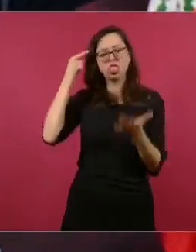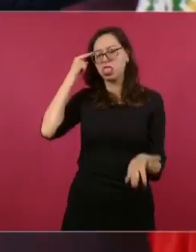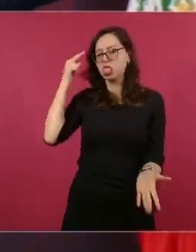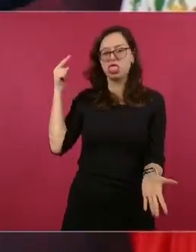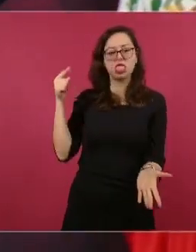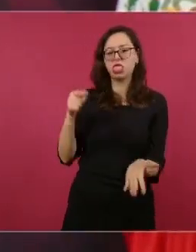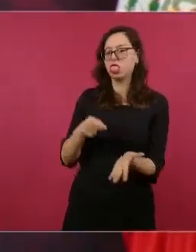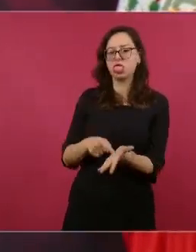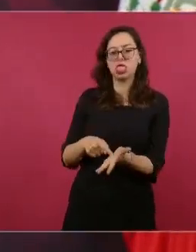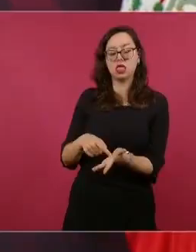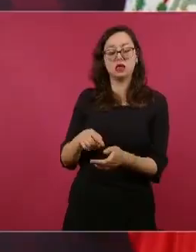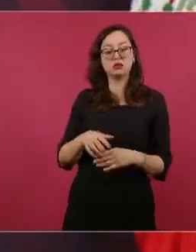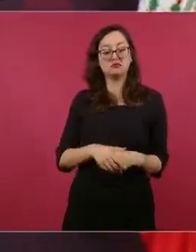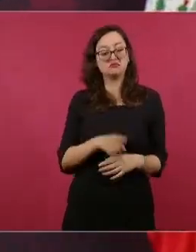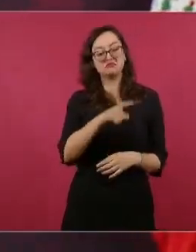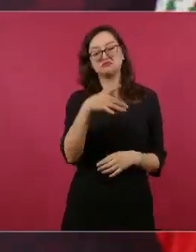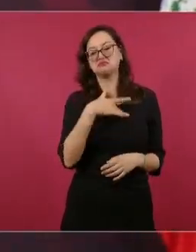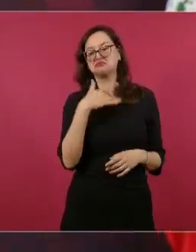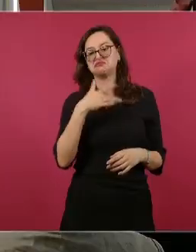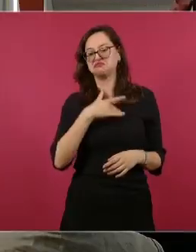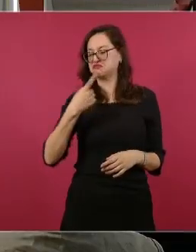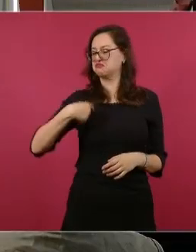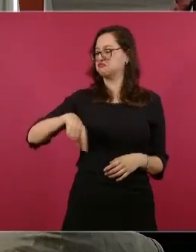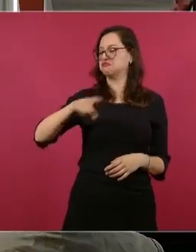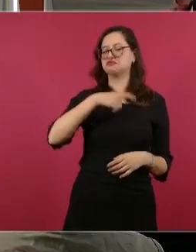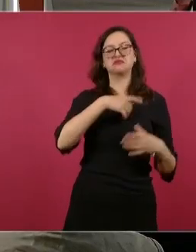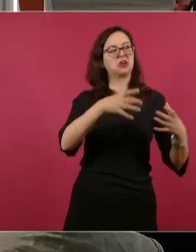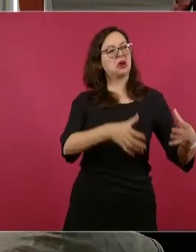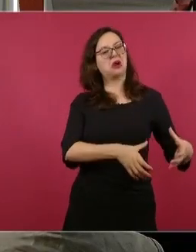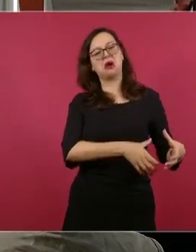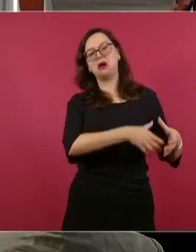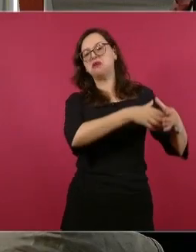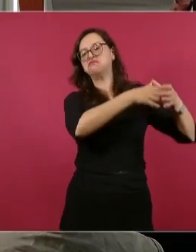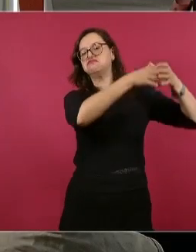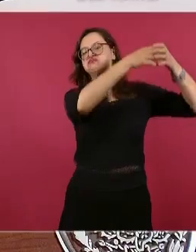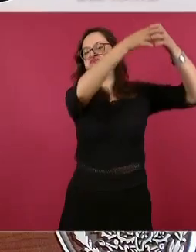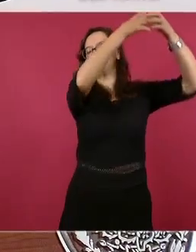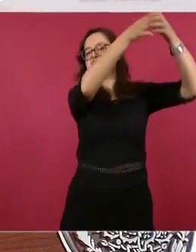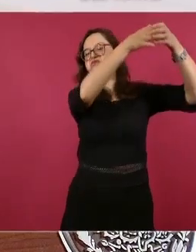superiores, expertos,